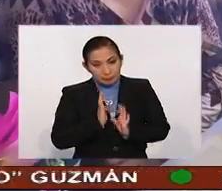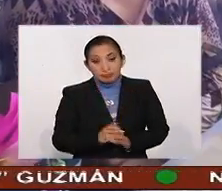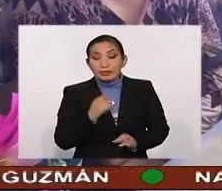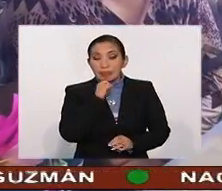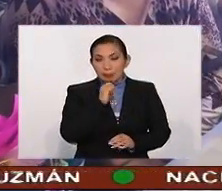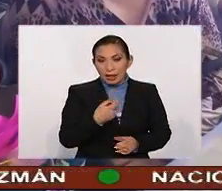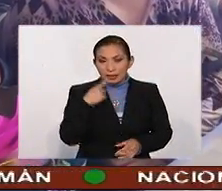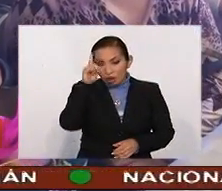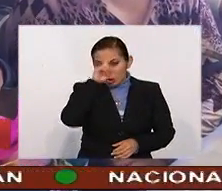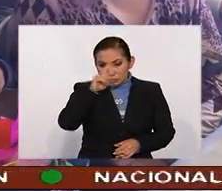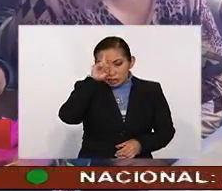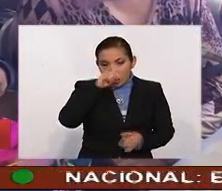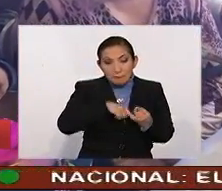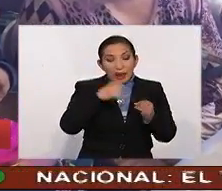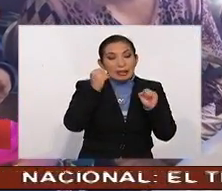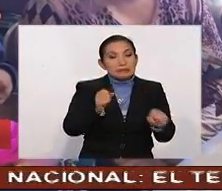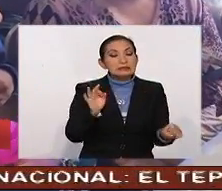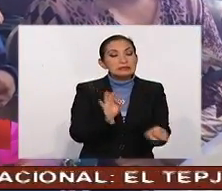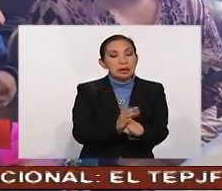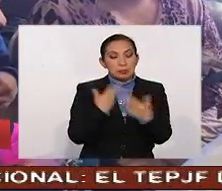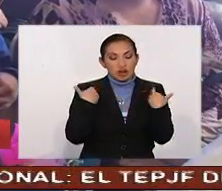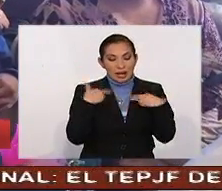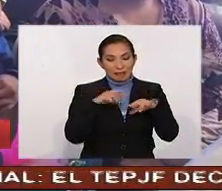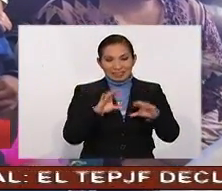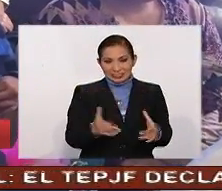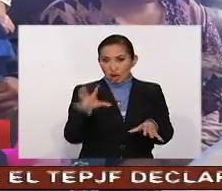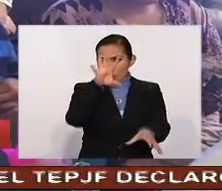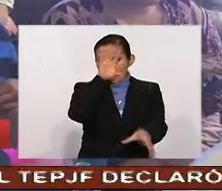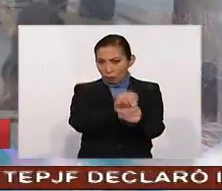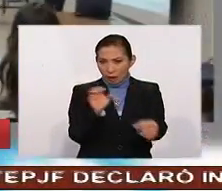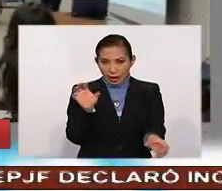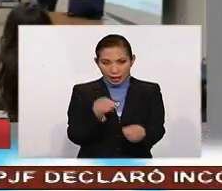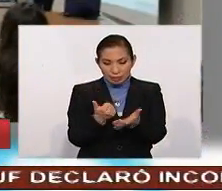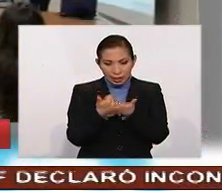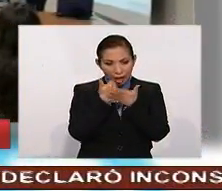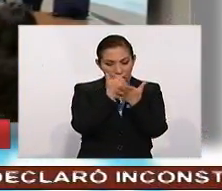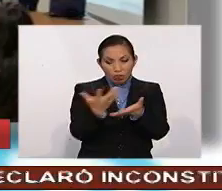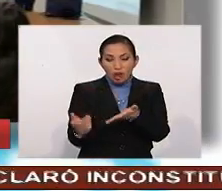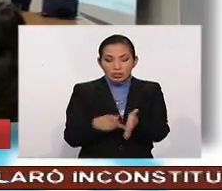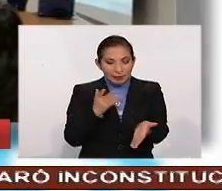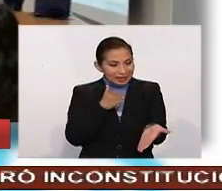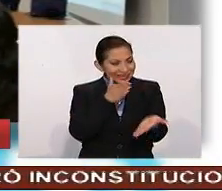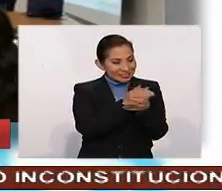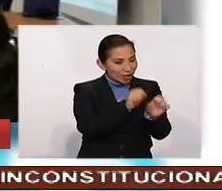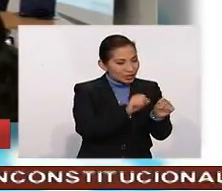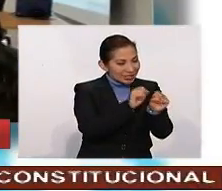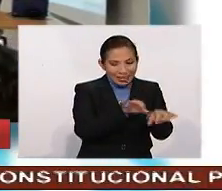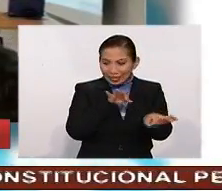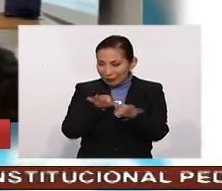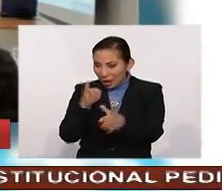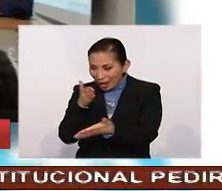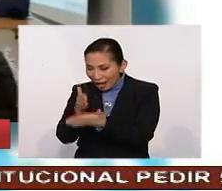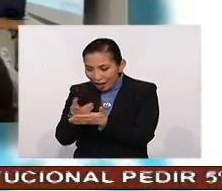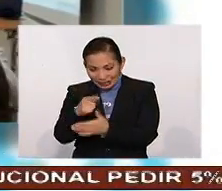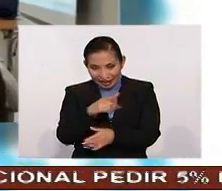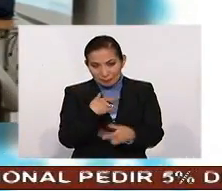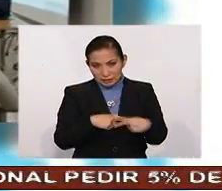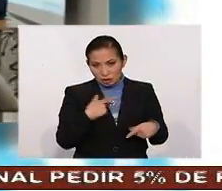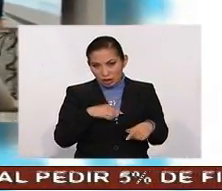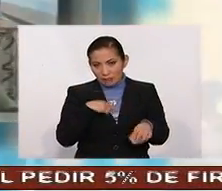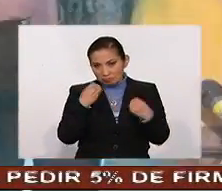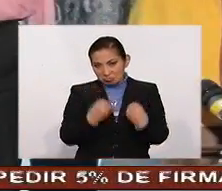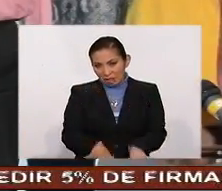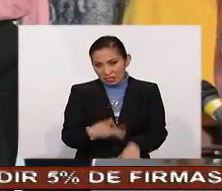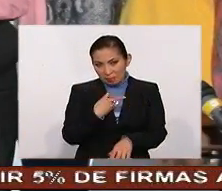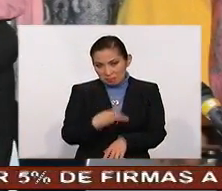Además de brindar orientación para garantizar una rehabilitación integral que facilite la reintegración social, laboral y familiar de este sector de la